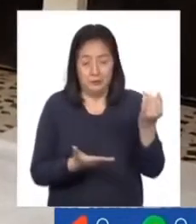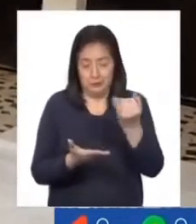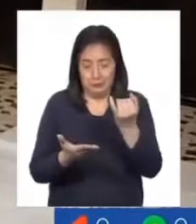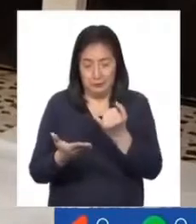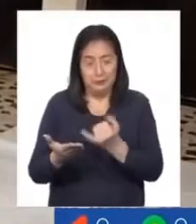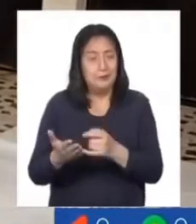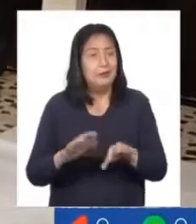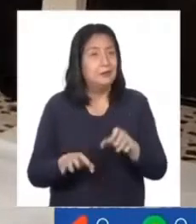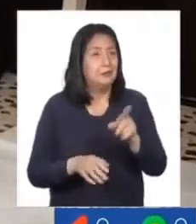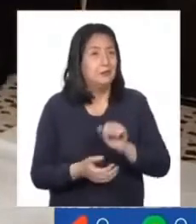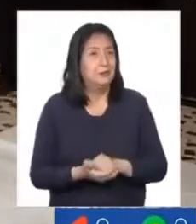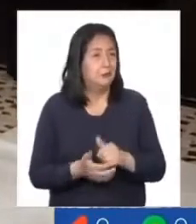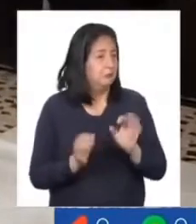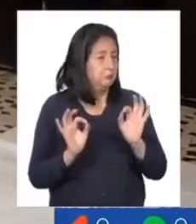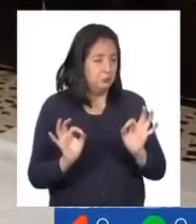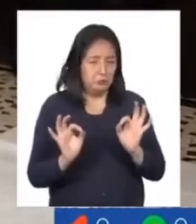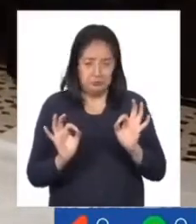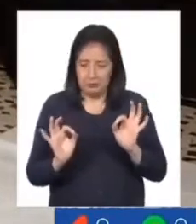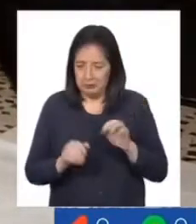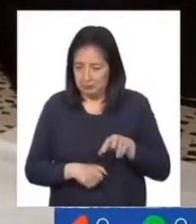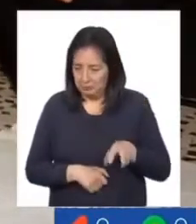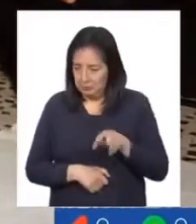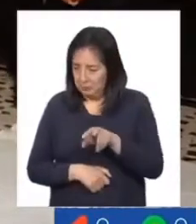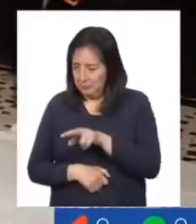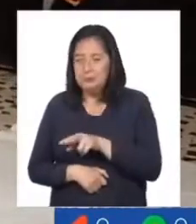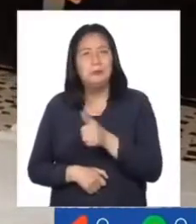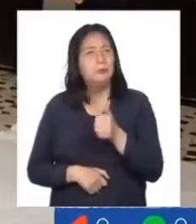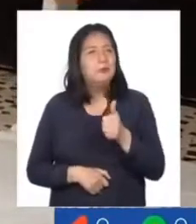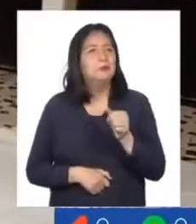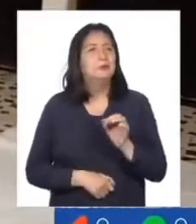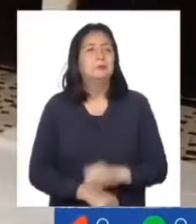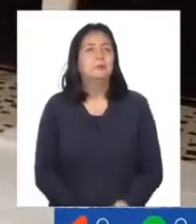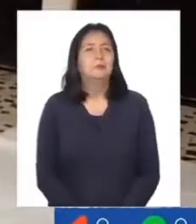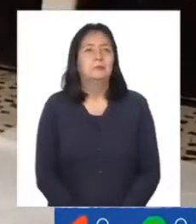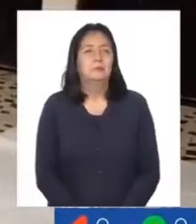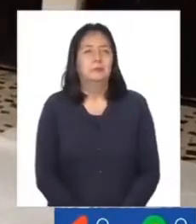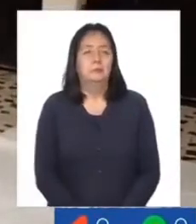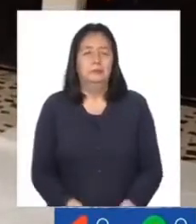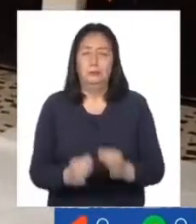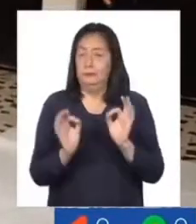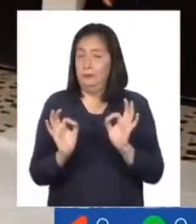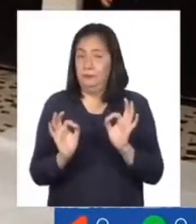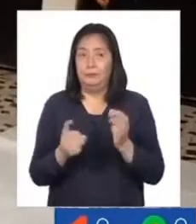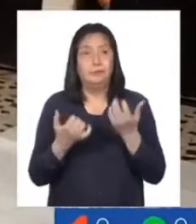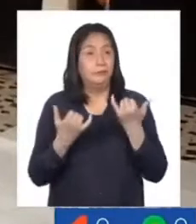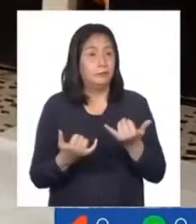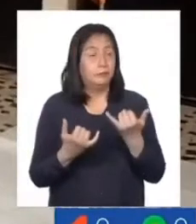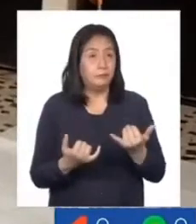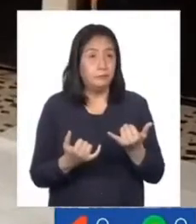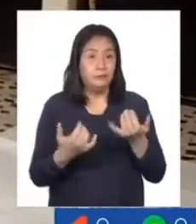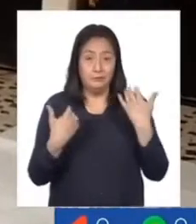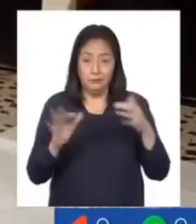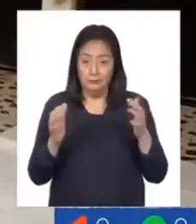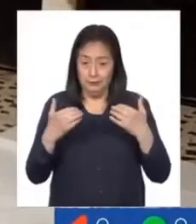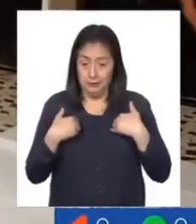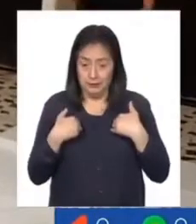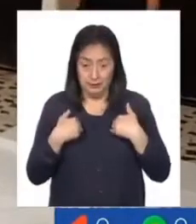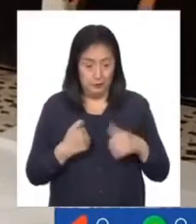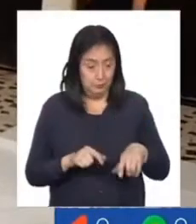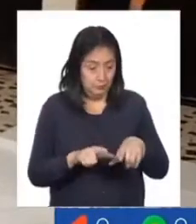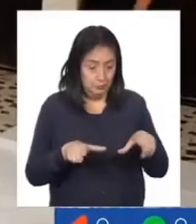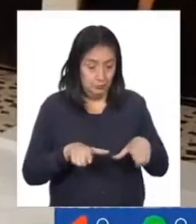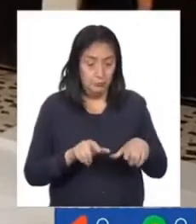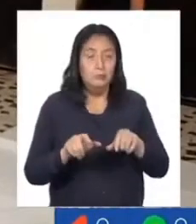pintar y desarrollar. ¡Excelente! Gracias, Dieguito. Muy bien, ahora que tenemos nuestro